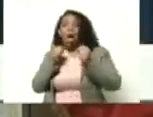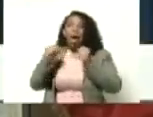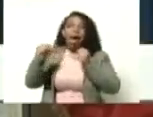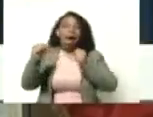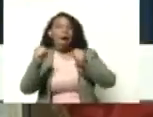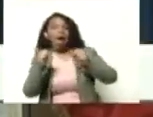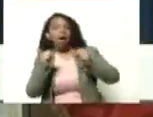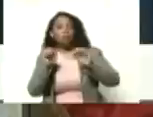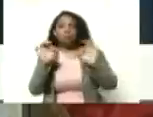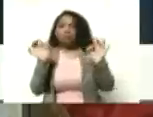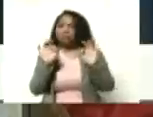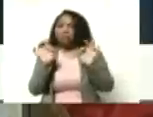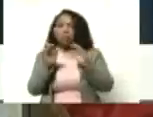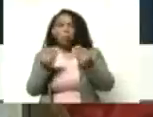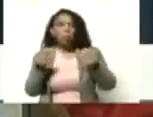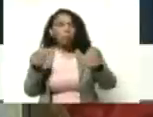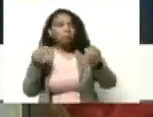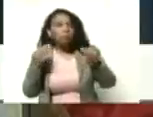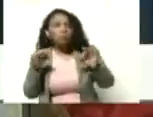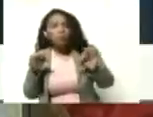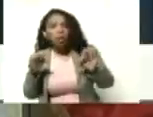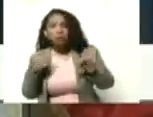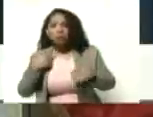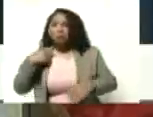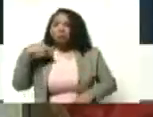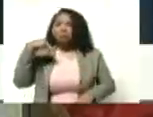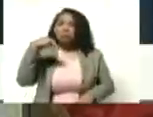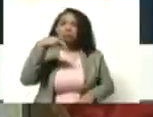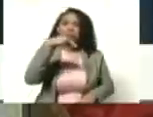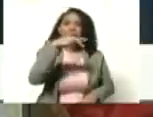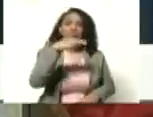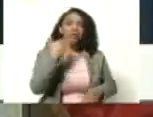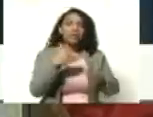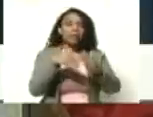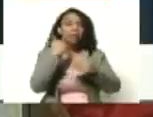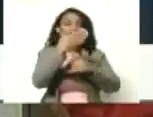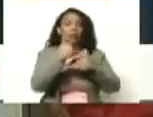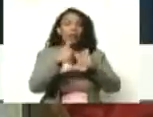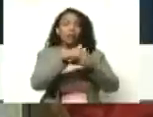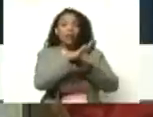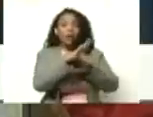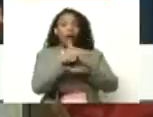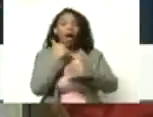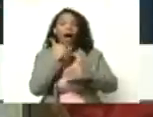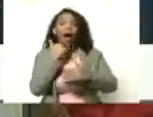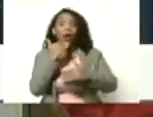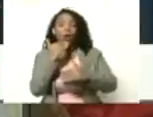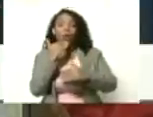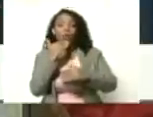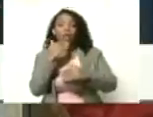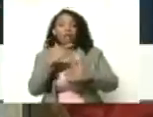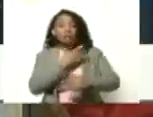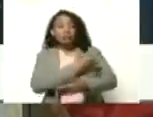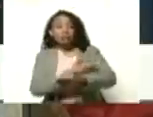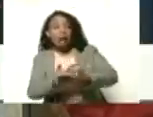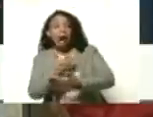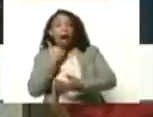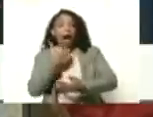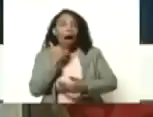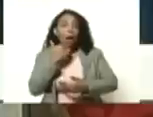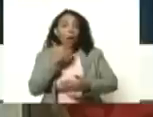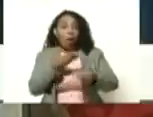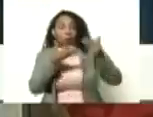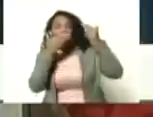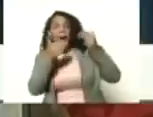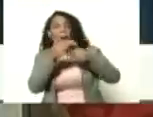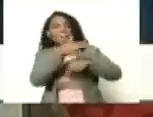en ese momento y posteriormente a su salida de un hecho violento de un hecho de sangre de que si hubiesen escuchado